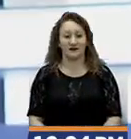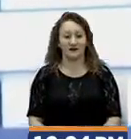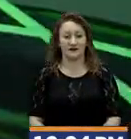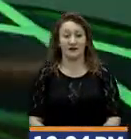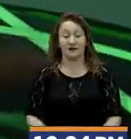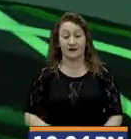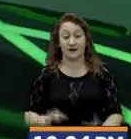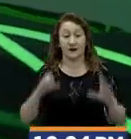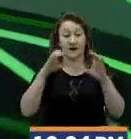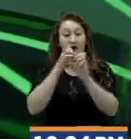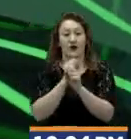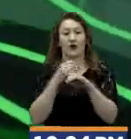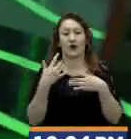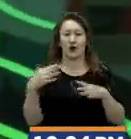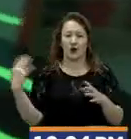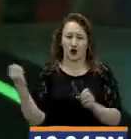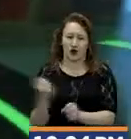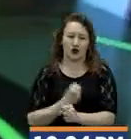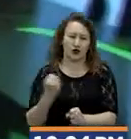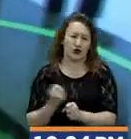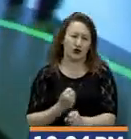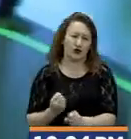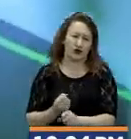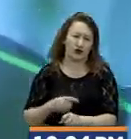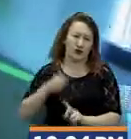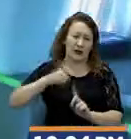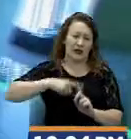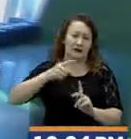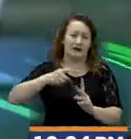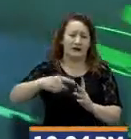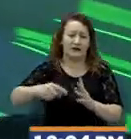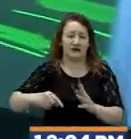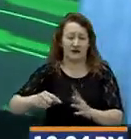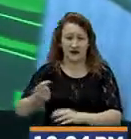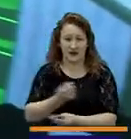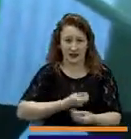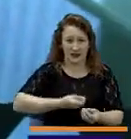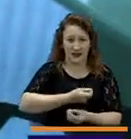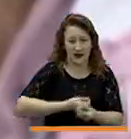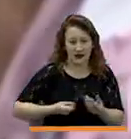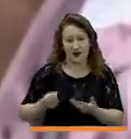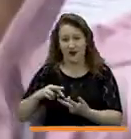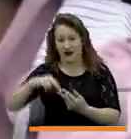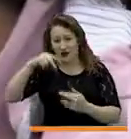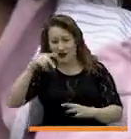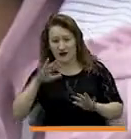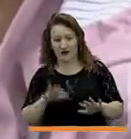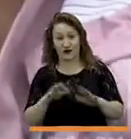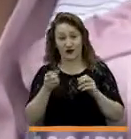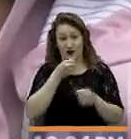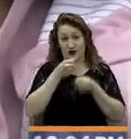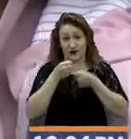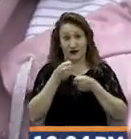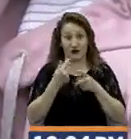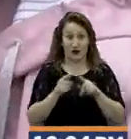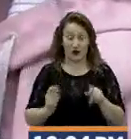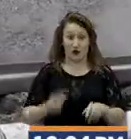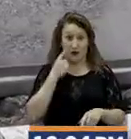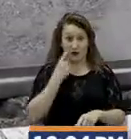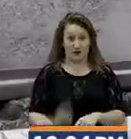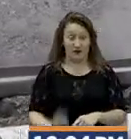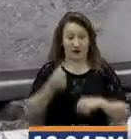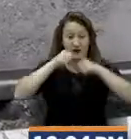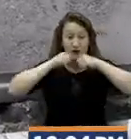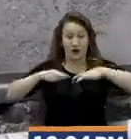noche concluyó el arduo trabajo de varios meses, planificación, diseño y definición del ADN del noticiero, el primero en la televisión pública de